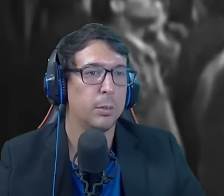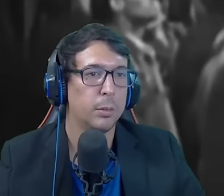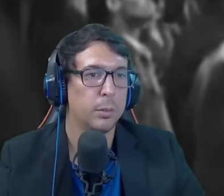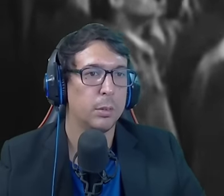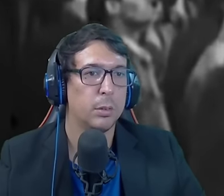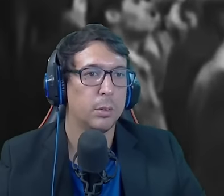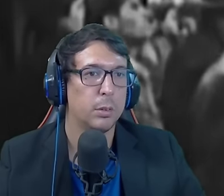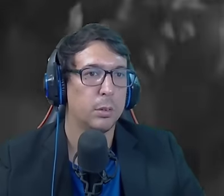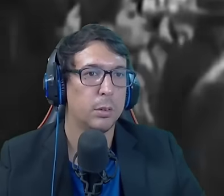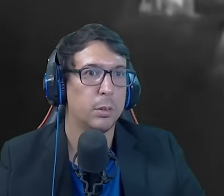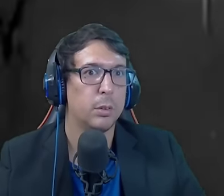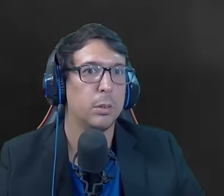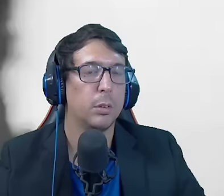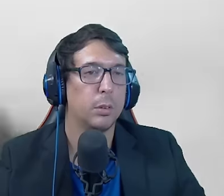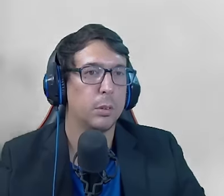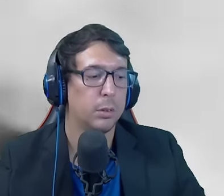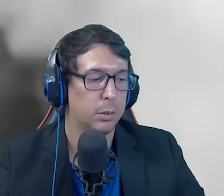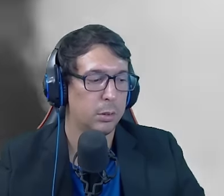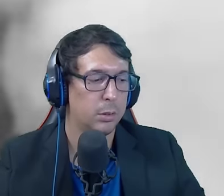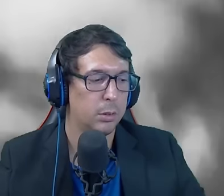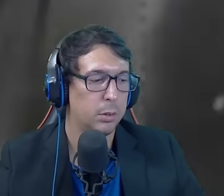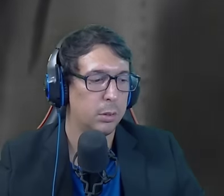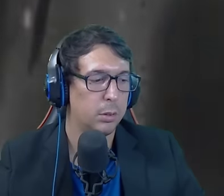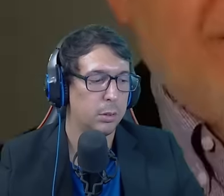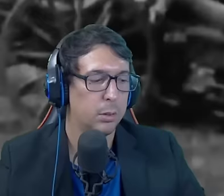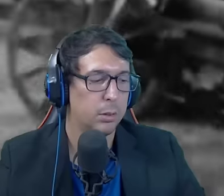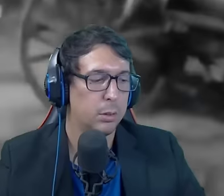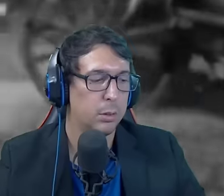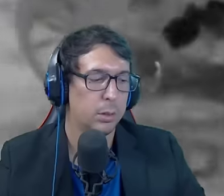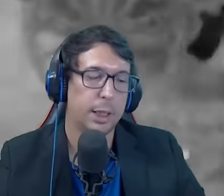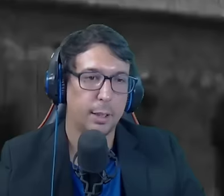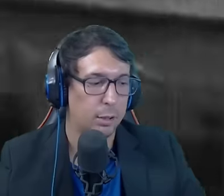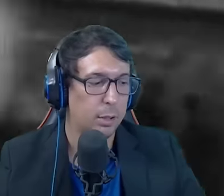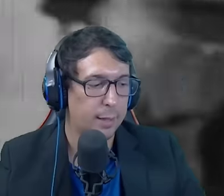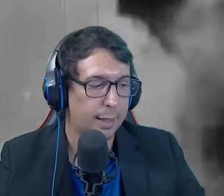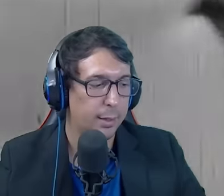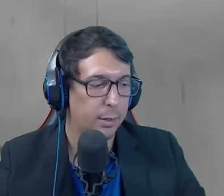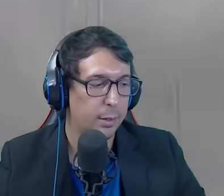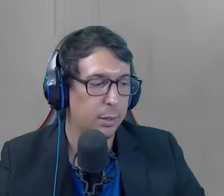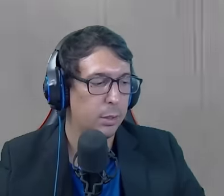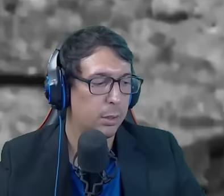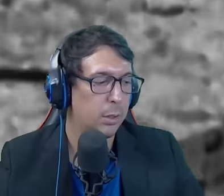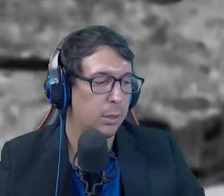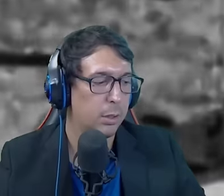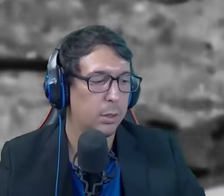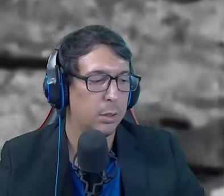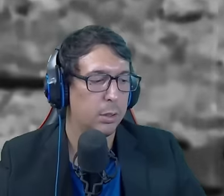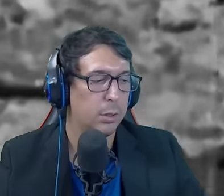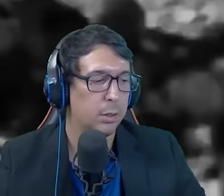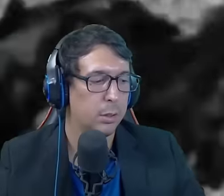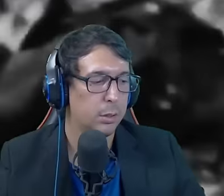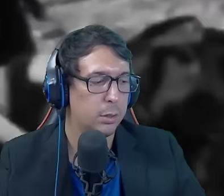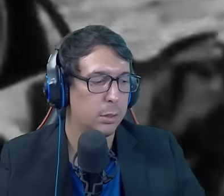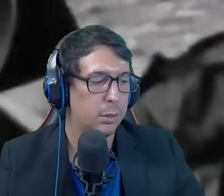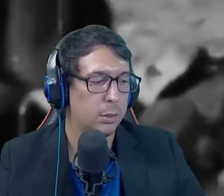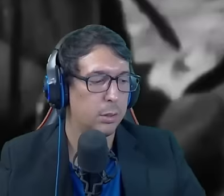gente que decía que iban a venir unos rojos, asesinos y qué sé yo. Sí, no iba a faltar eso. 2.200